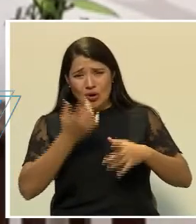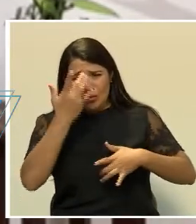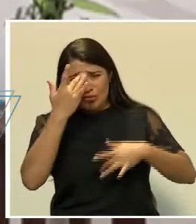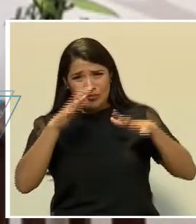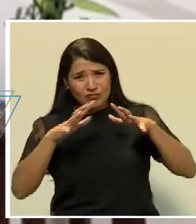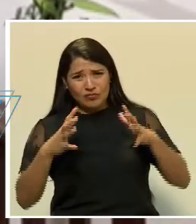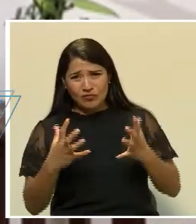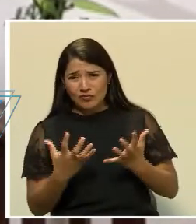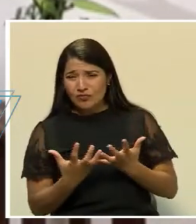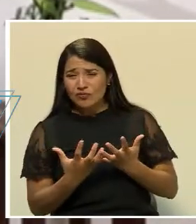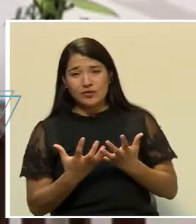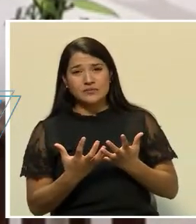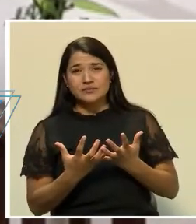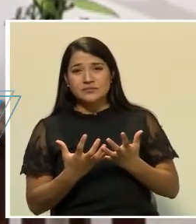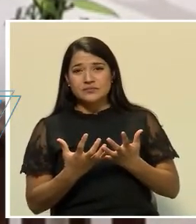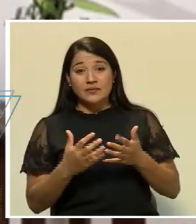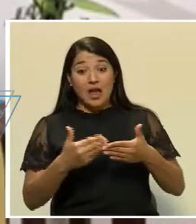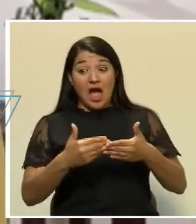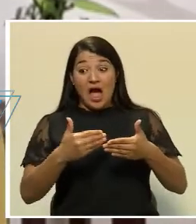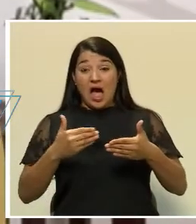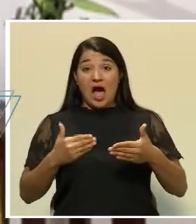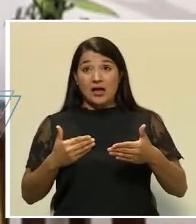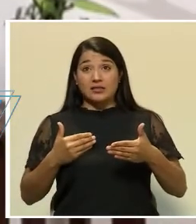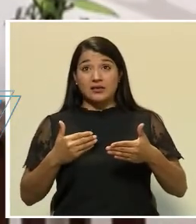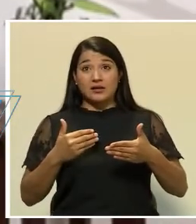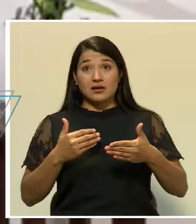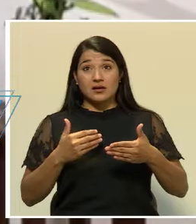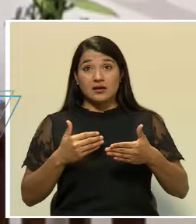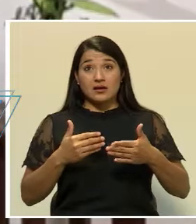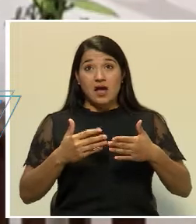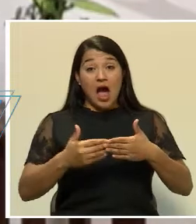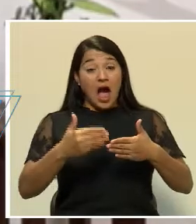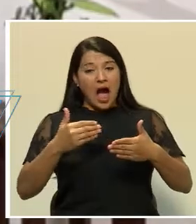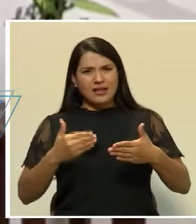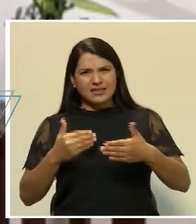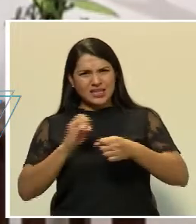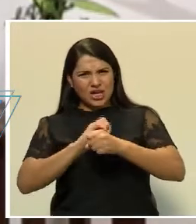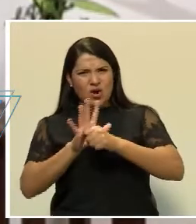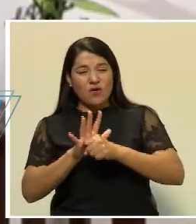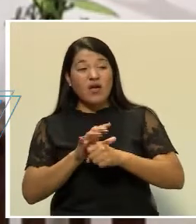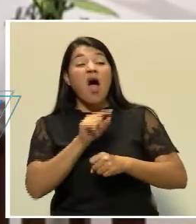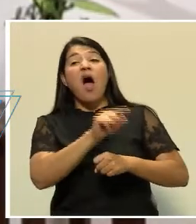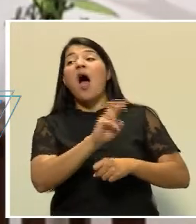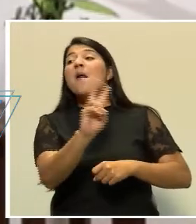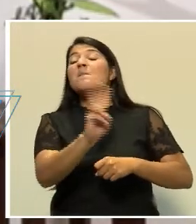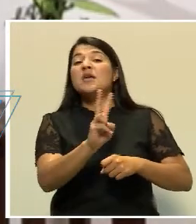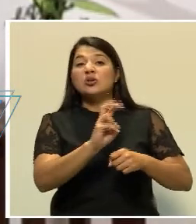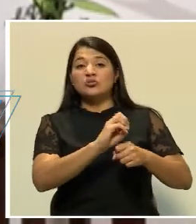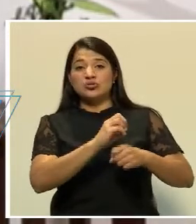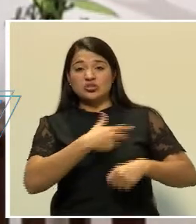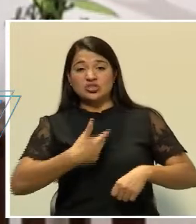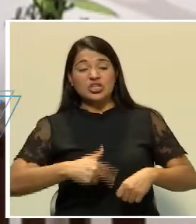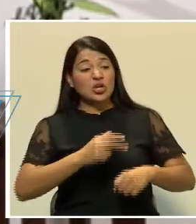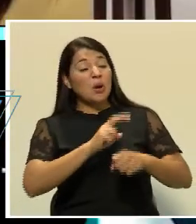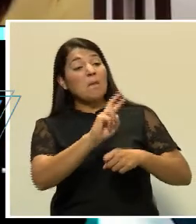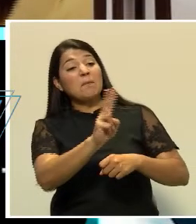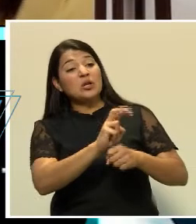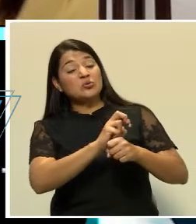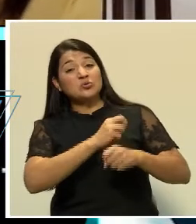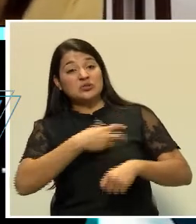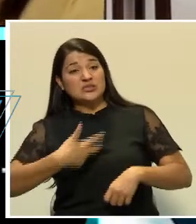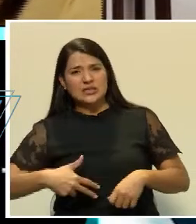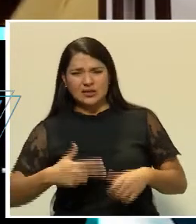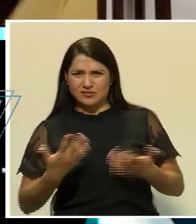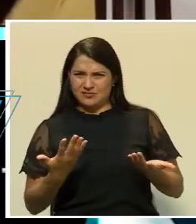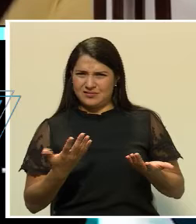hablaba antes de que le dijeran COVID, era el virus chino, como tal cual el cemento chino, ¿verdad? Que